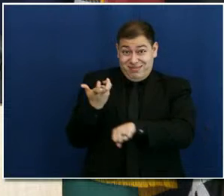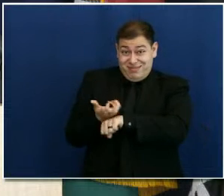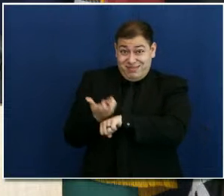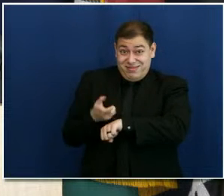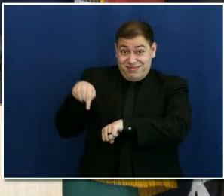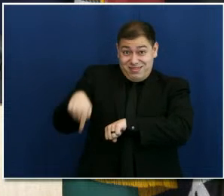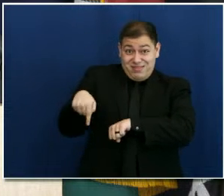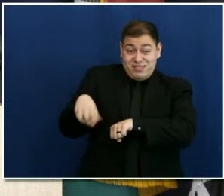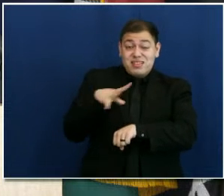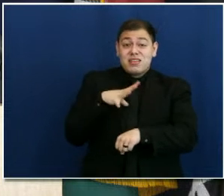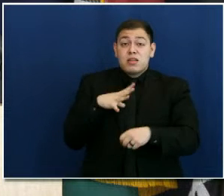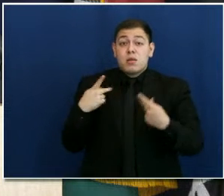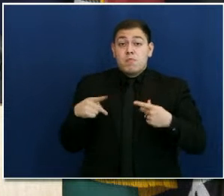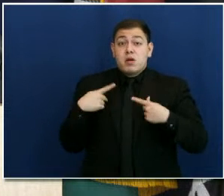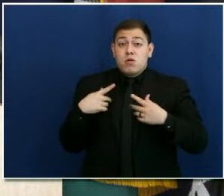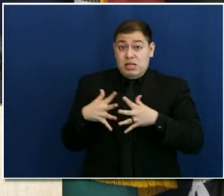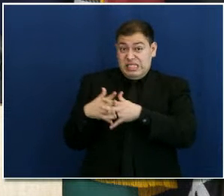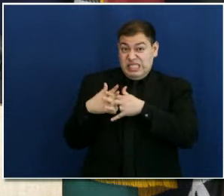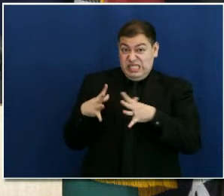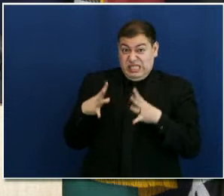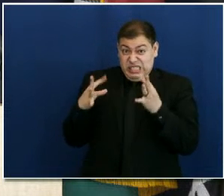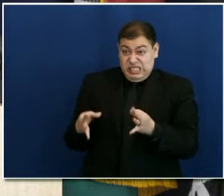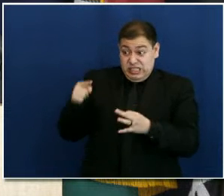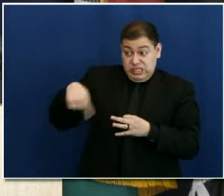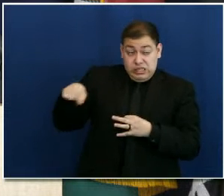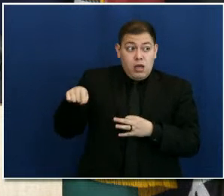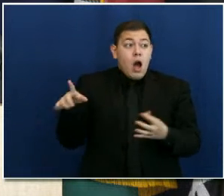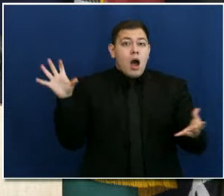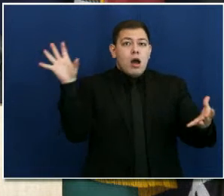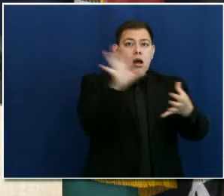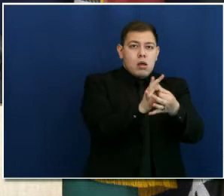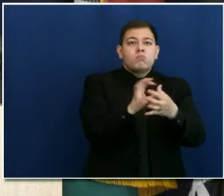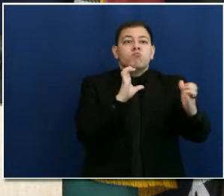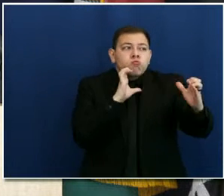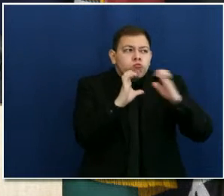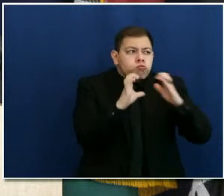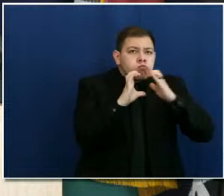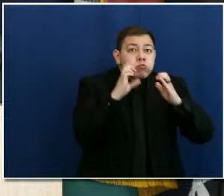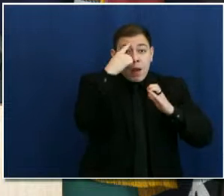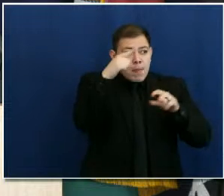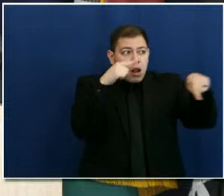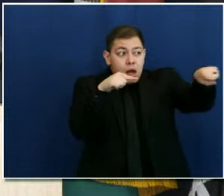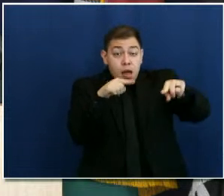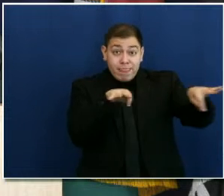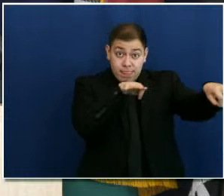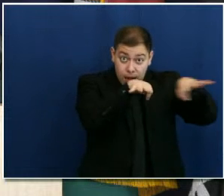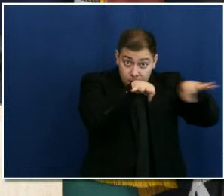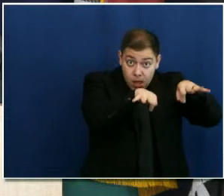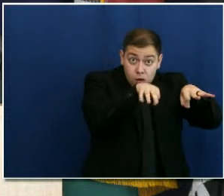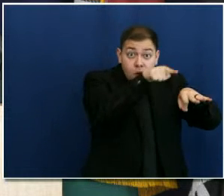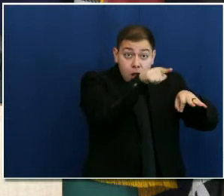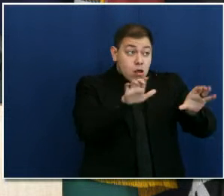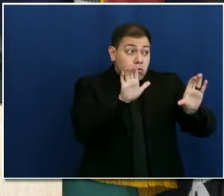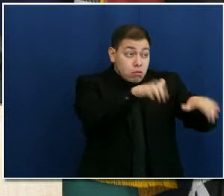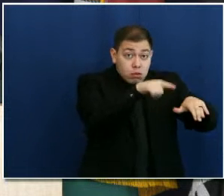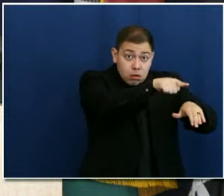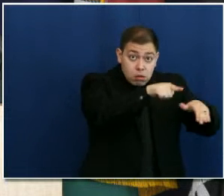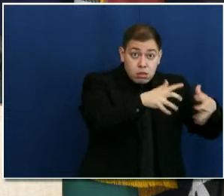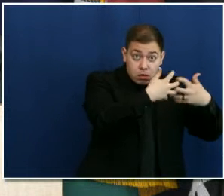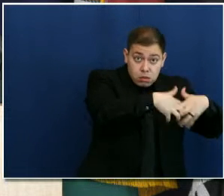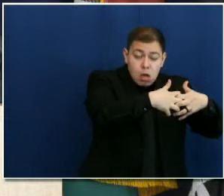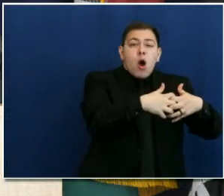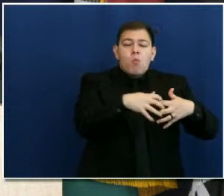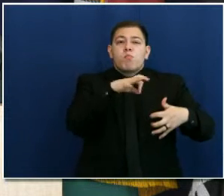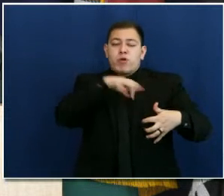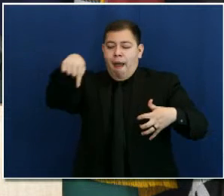que las vacunas no tienen costo. Sin embargo, como tenemos suficientes vacunas, creamos este programa piloto en el cual la verdad